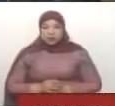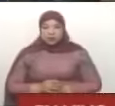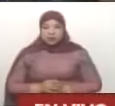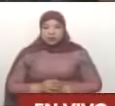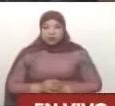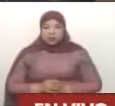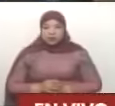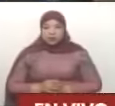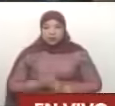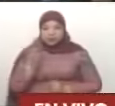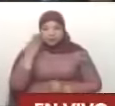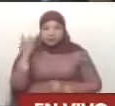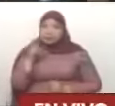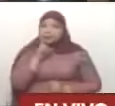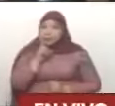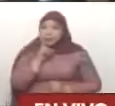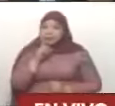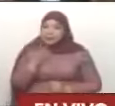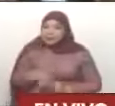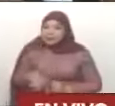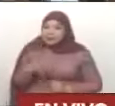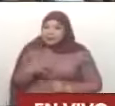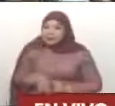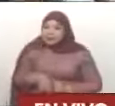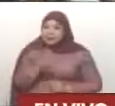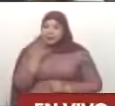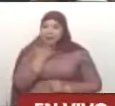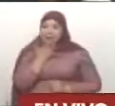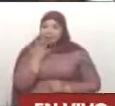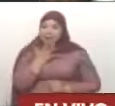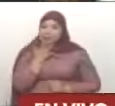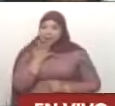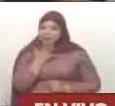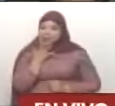Oye, vale, ese dedo está... ¿Ah? Fino.